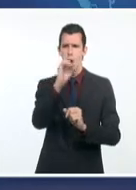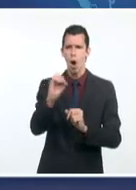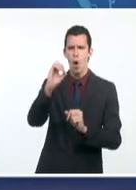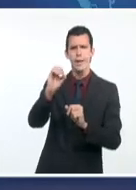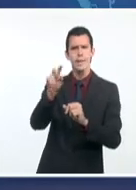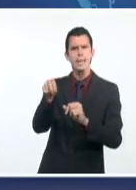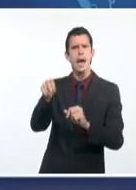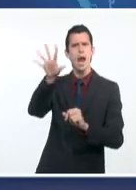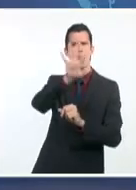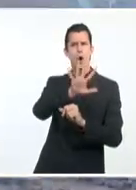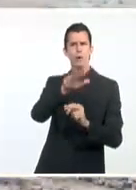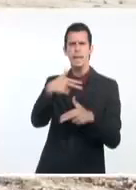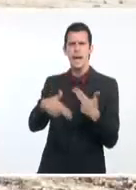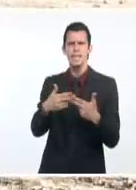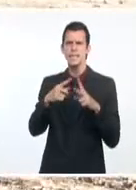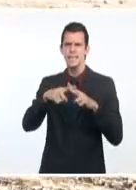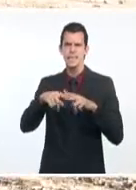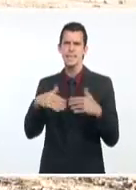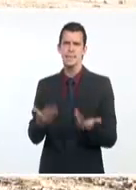de nuestro país.